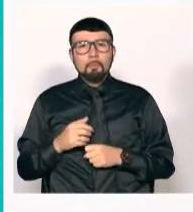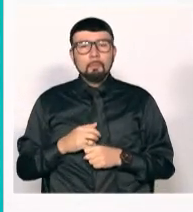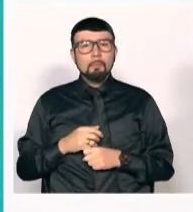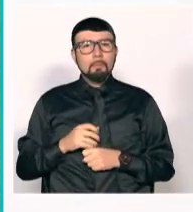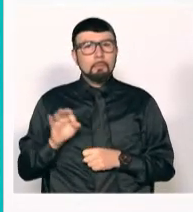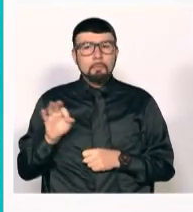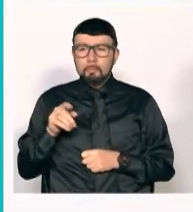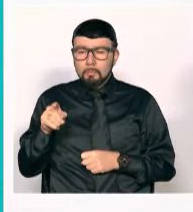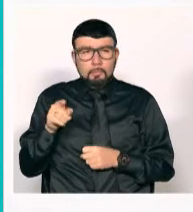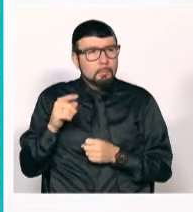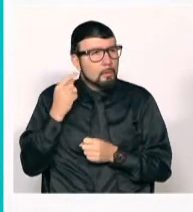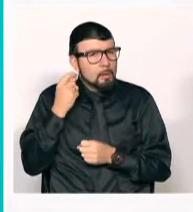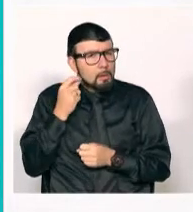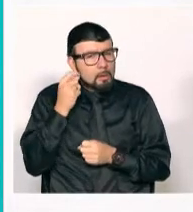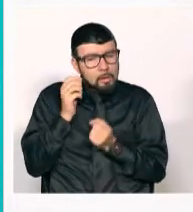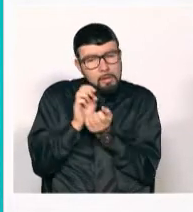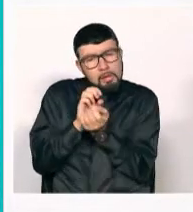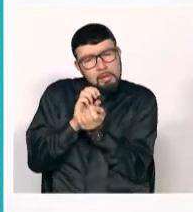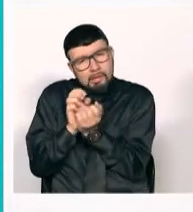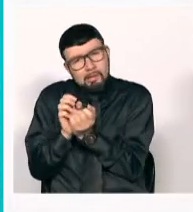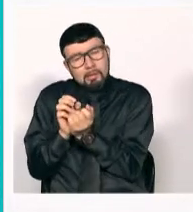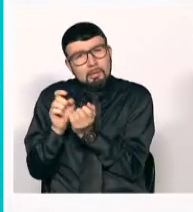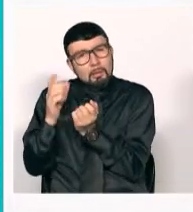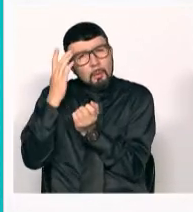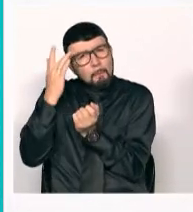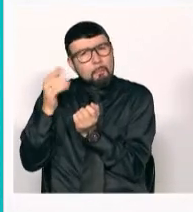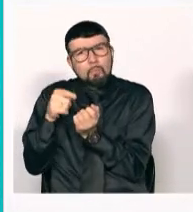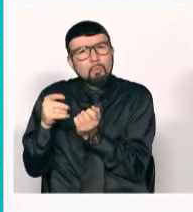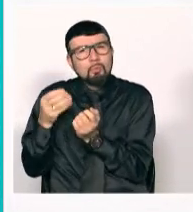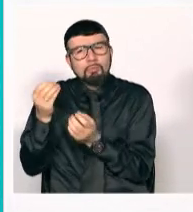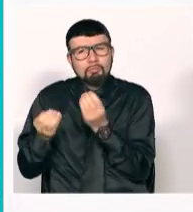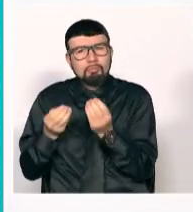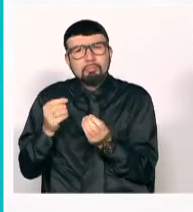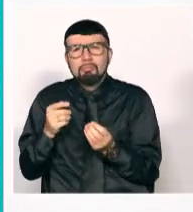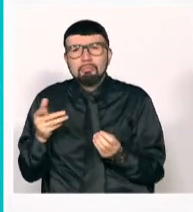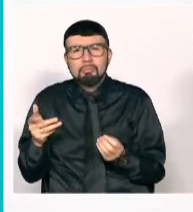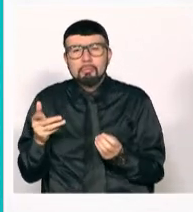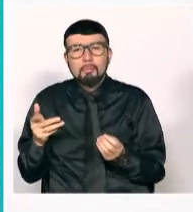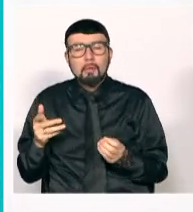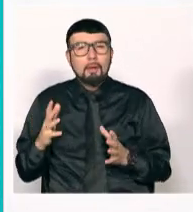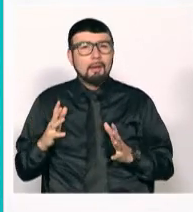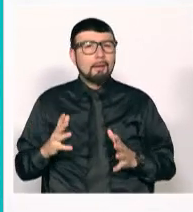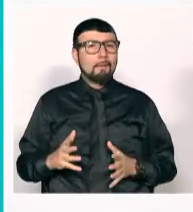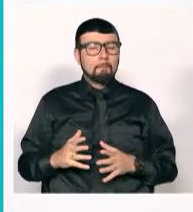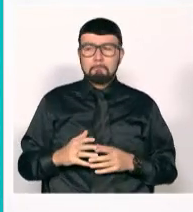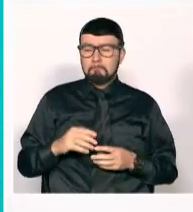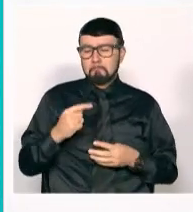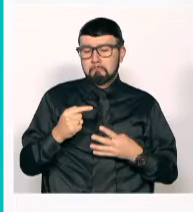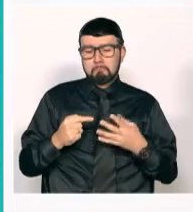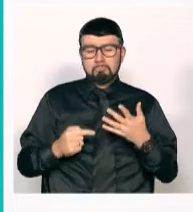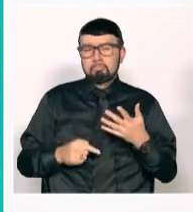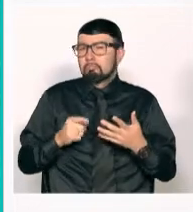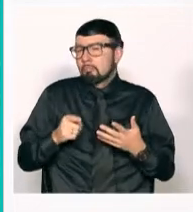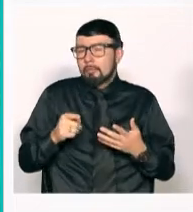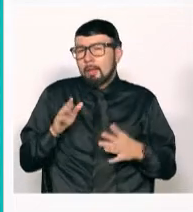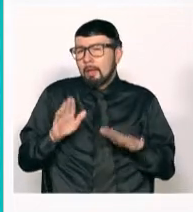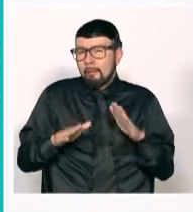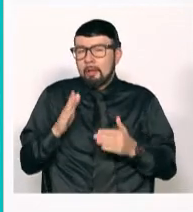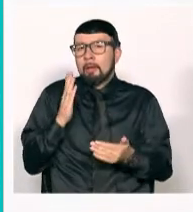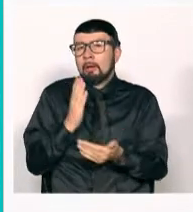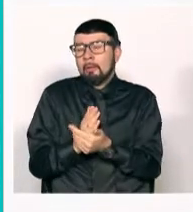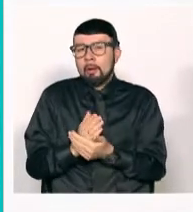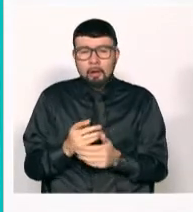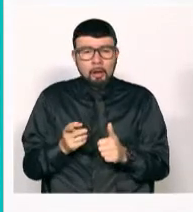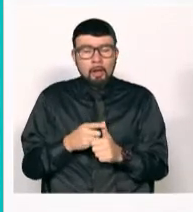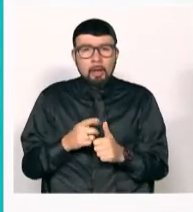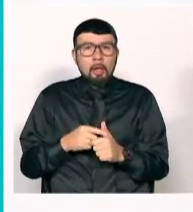se quede arrugadito a un lado o al otro? Eso puede ocurrir por varias razones. Hay